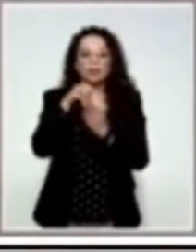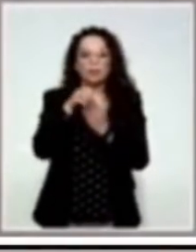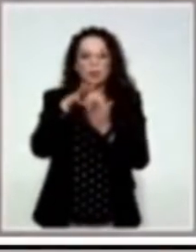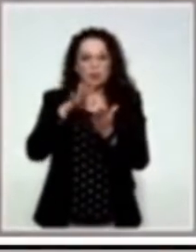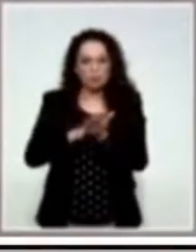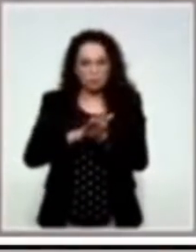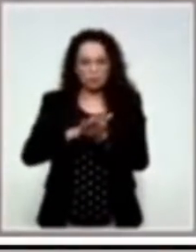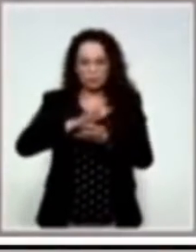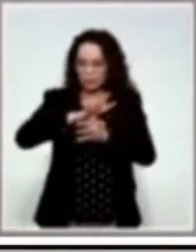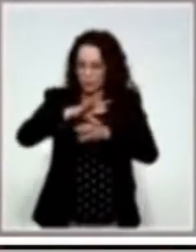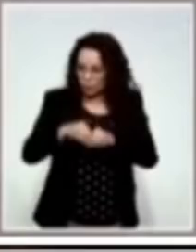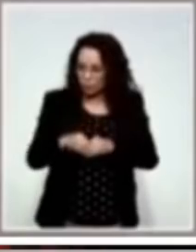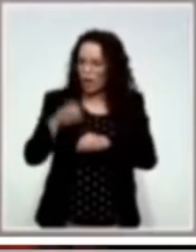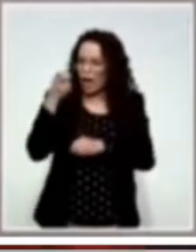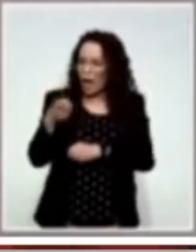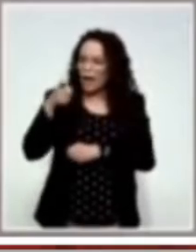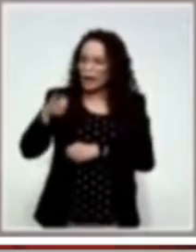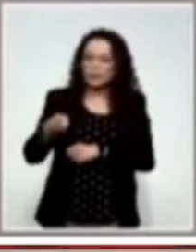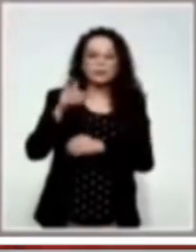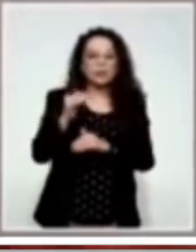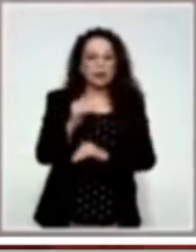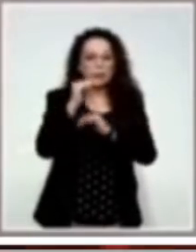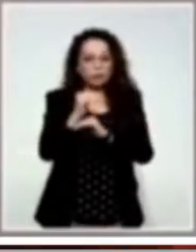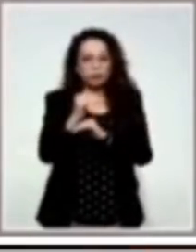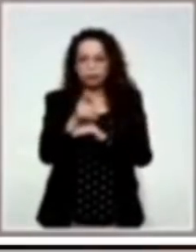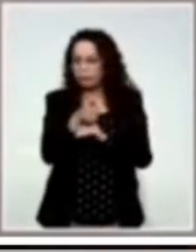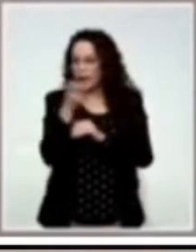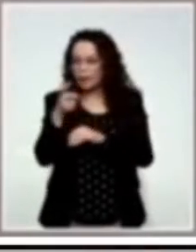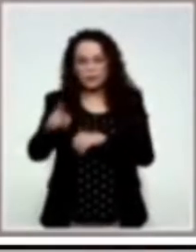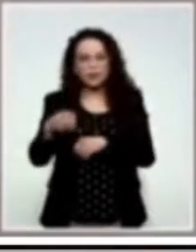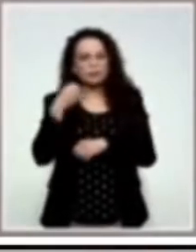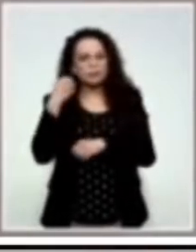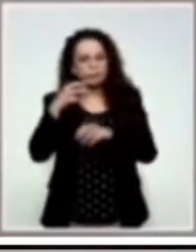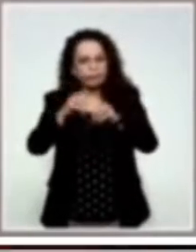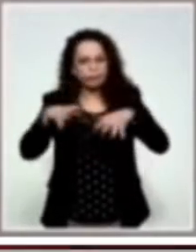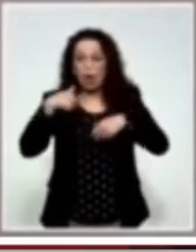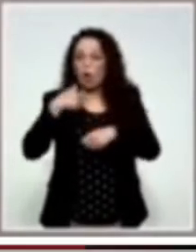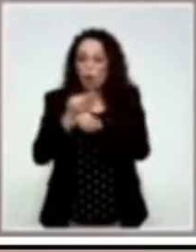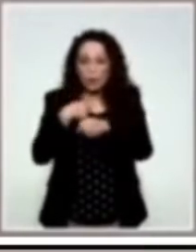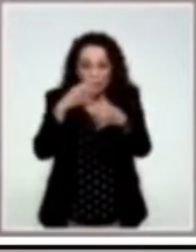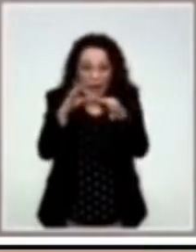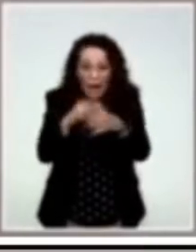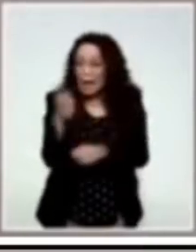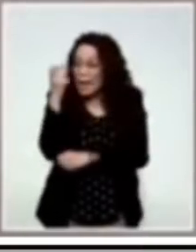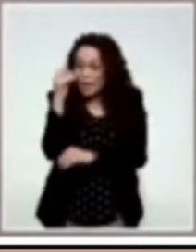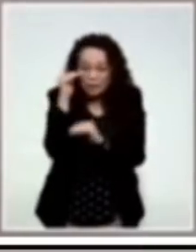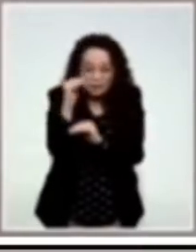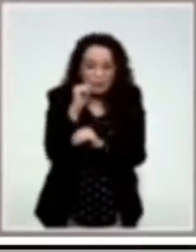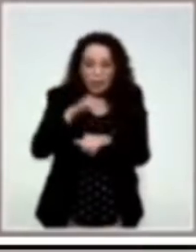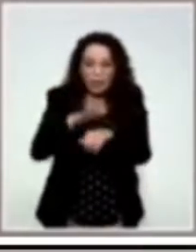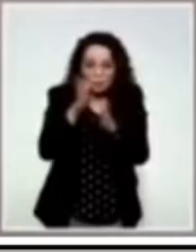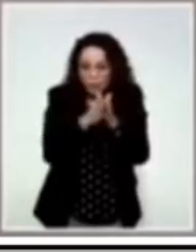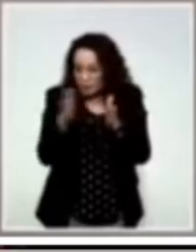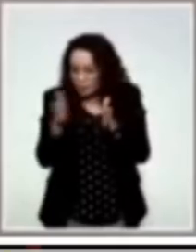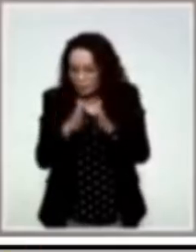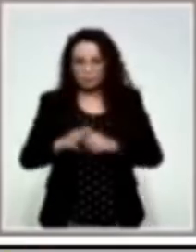estenográfica de esta parte de la sesión que les he contado. Es decir, para que no haya duda, porque voy a